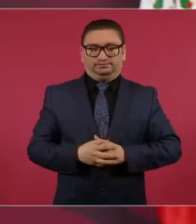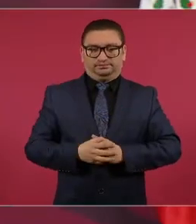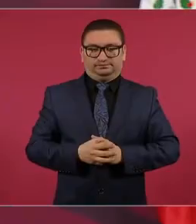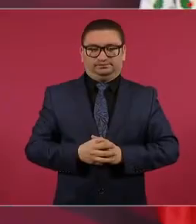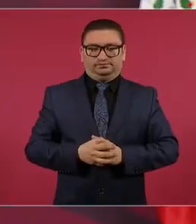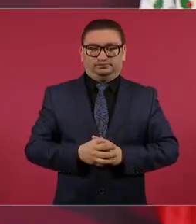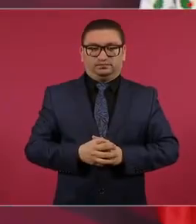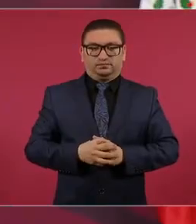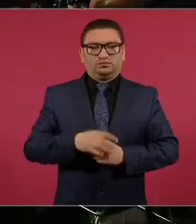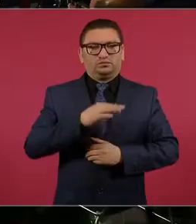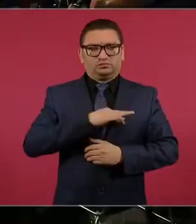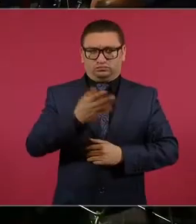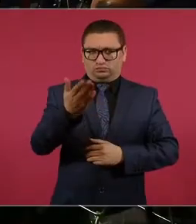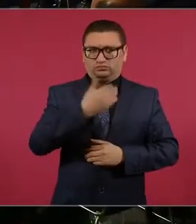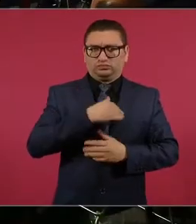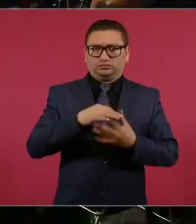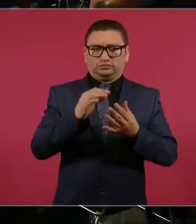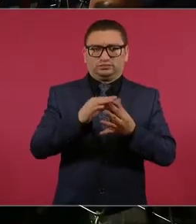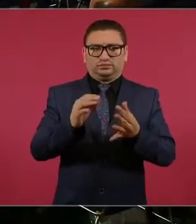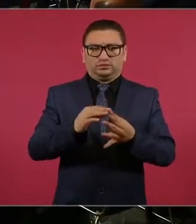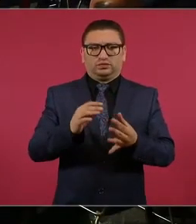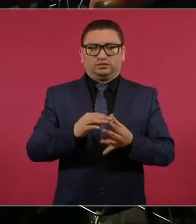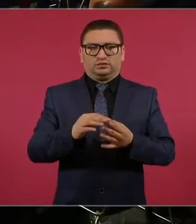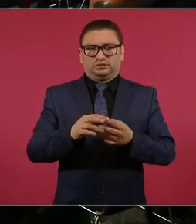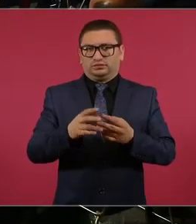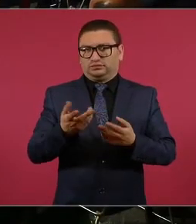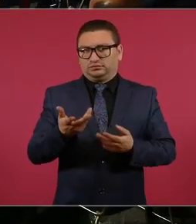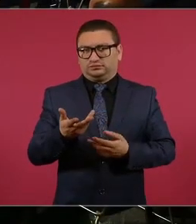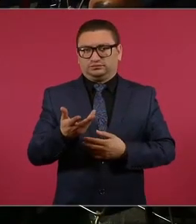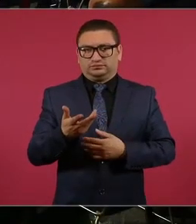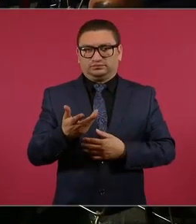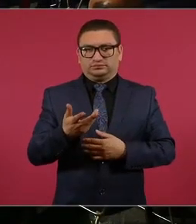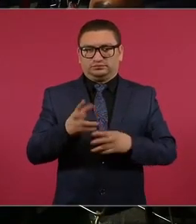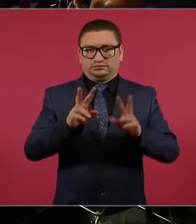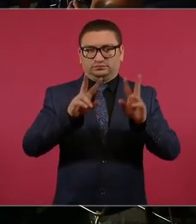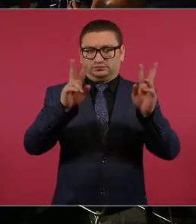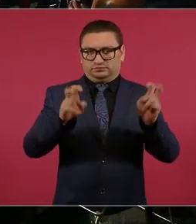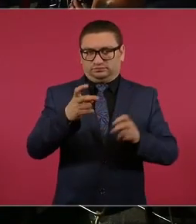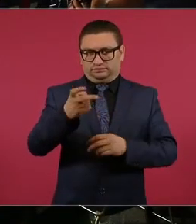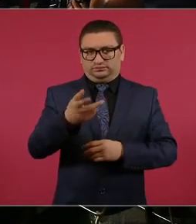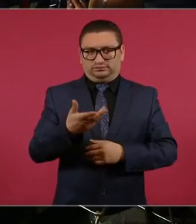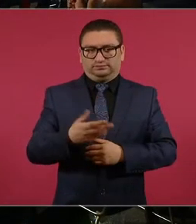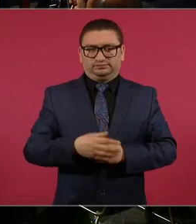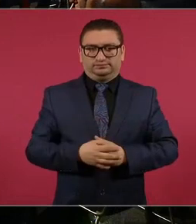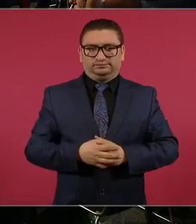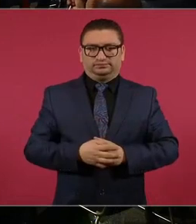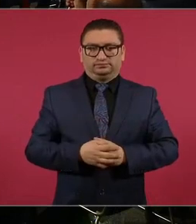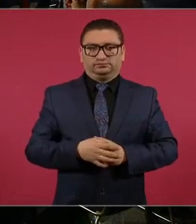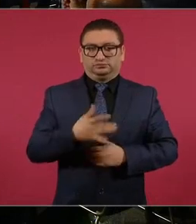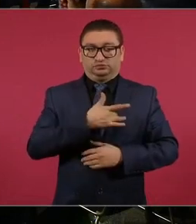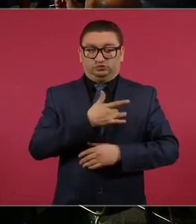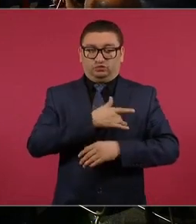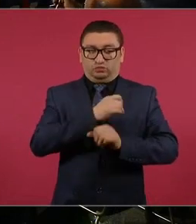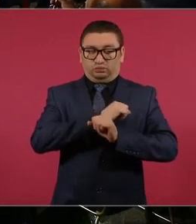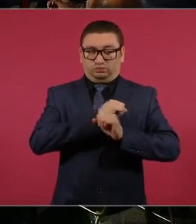no sé si podrías hablar sobre lo del los